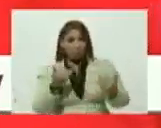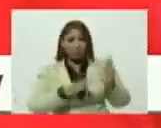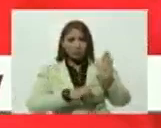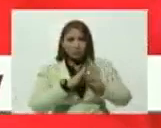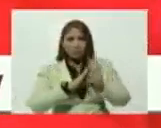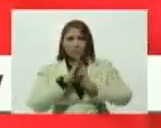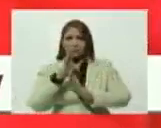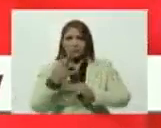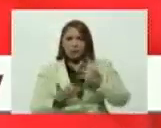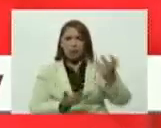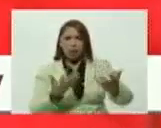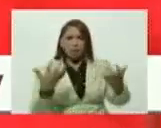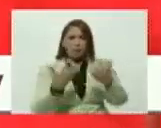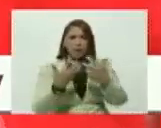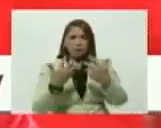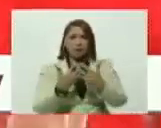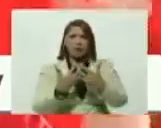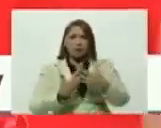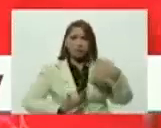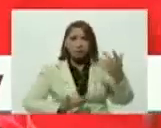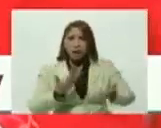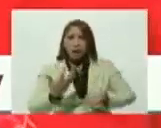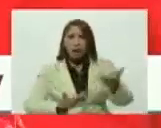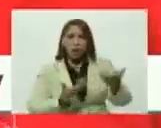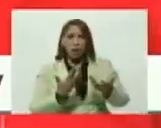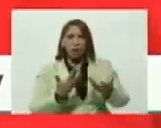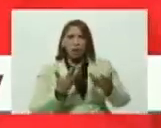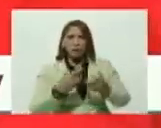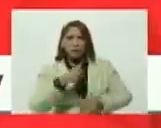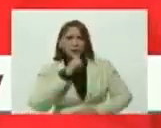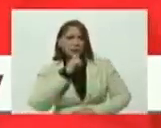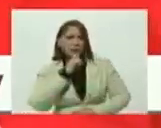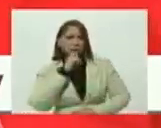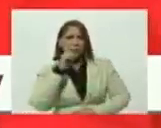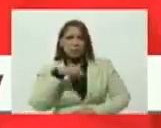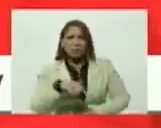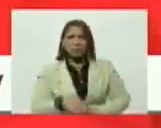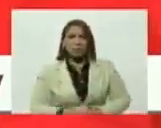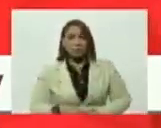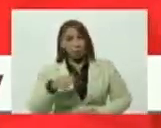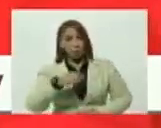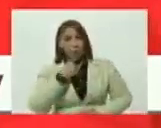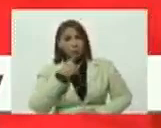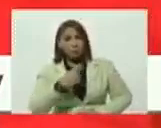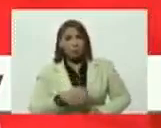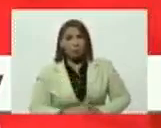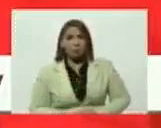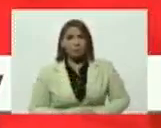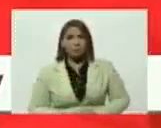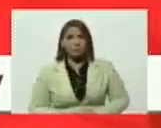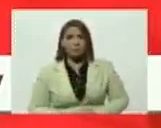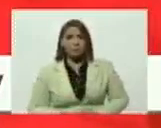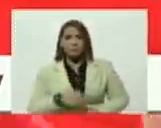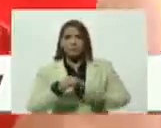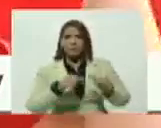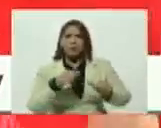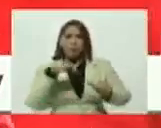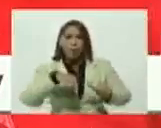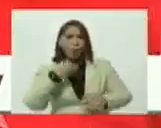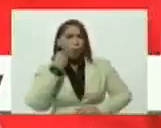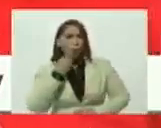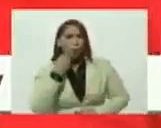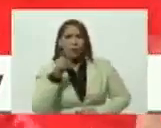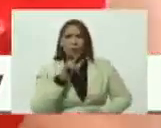calor de las batallas, al calor de las dificultades incluso, hoy le decimos que esta generación no le fallará ni